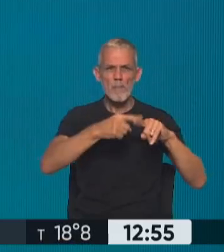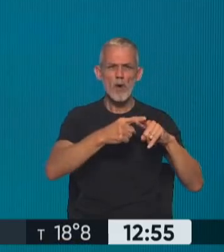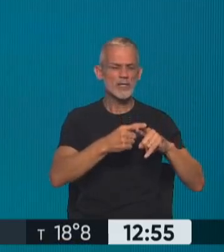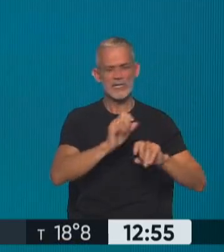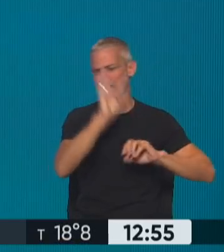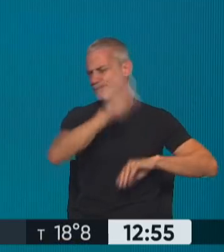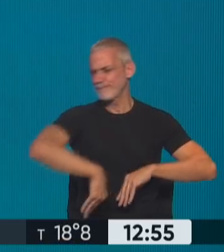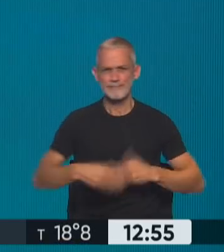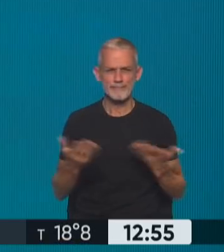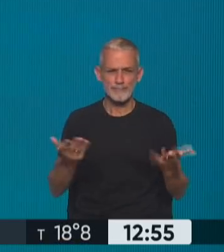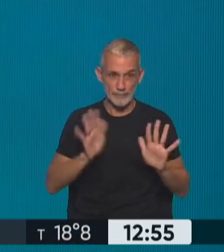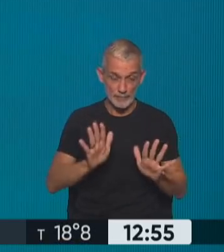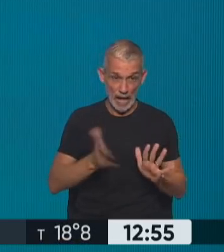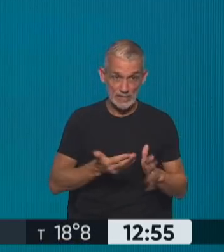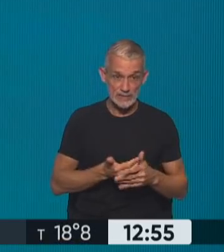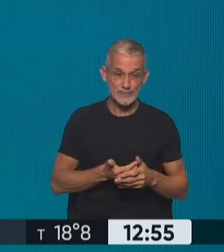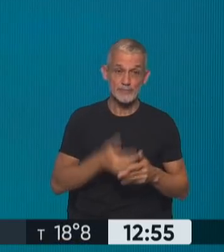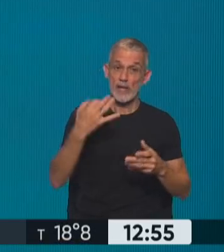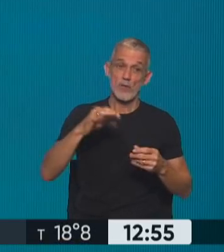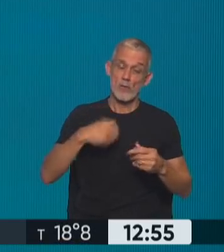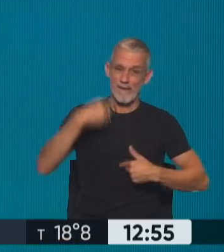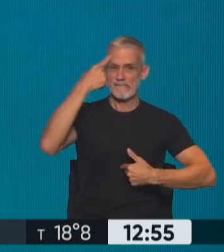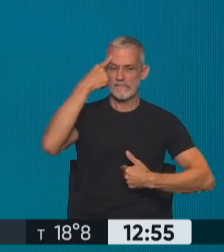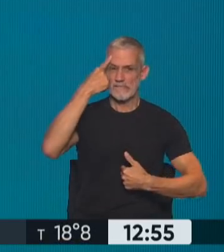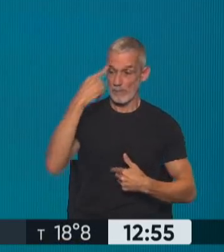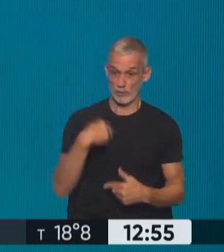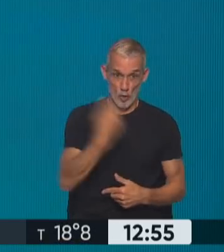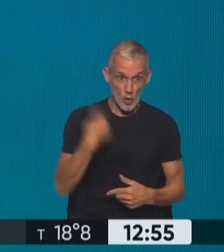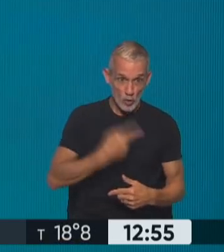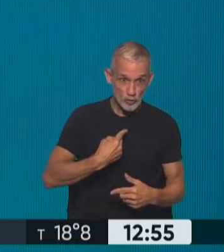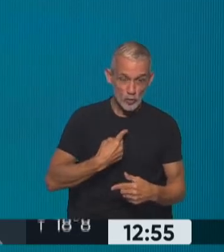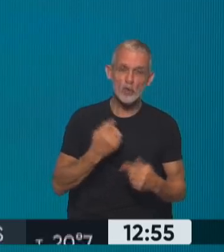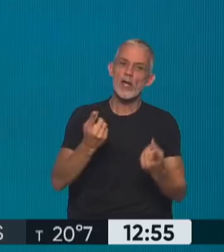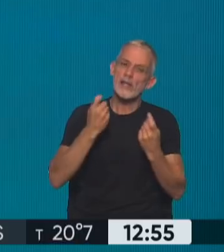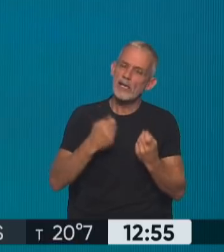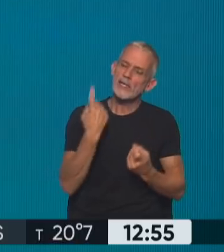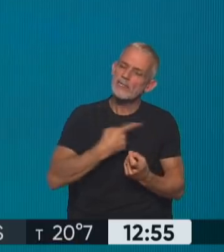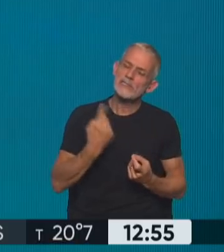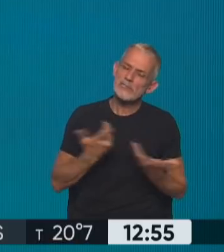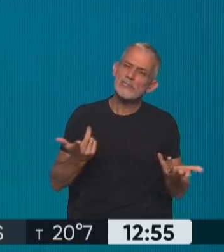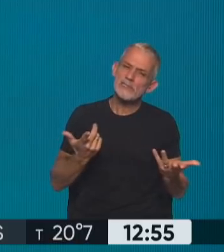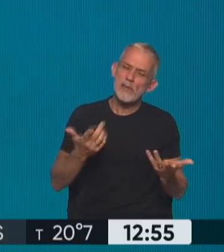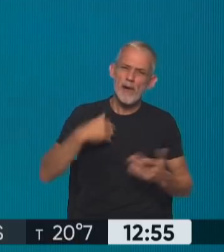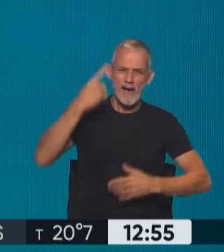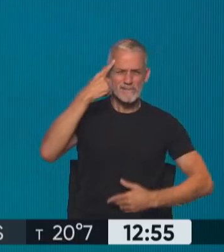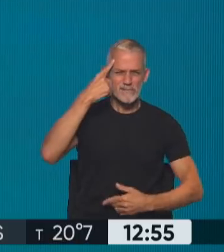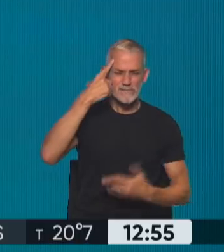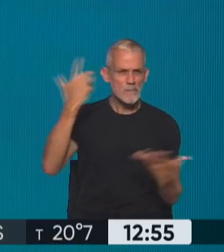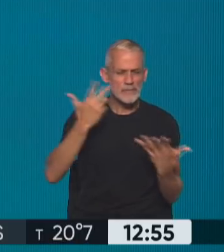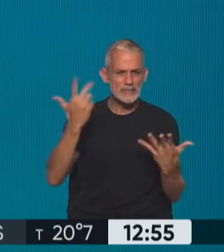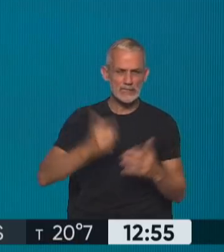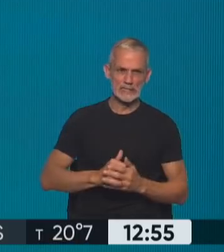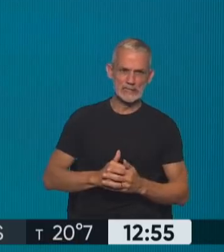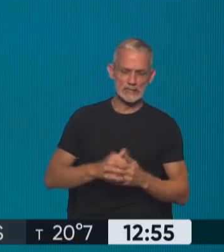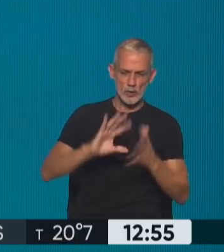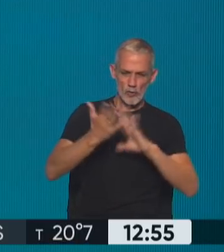política, debería obligarnos a replantear a todos la necesidad de repensar